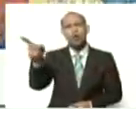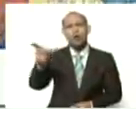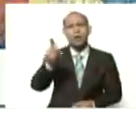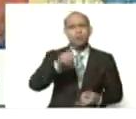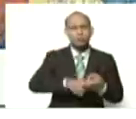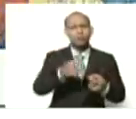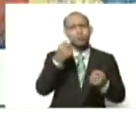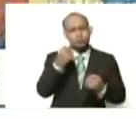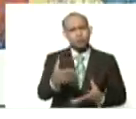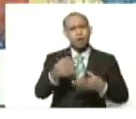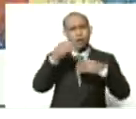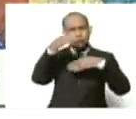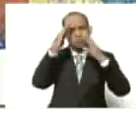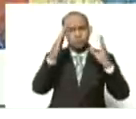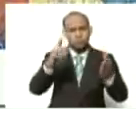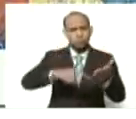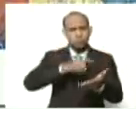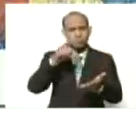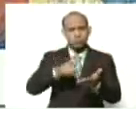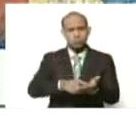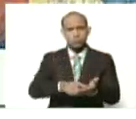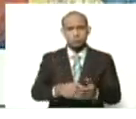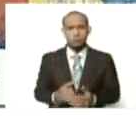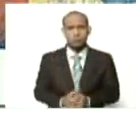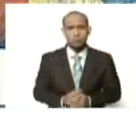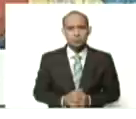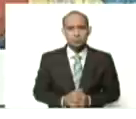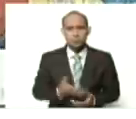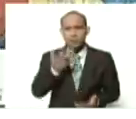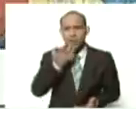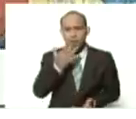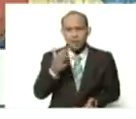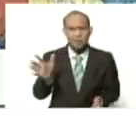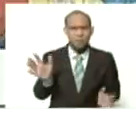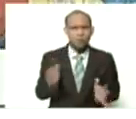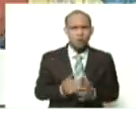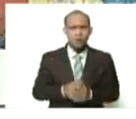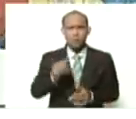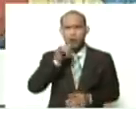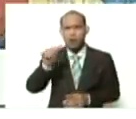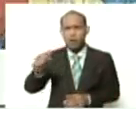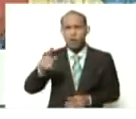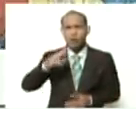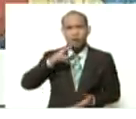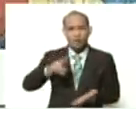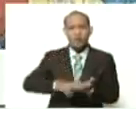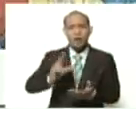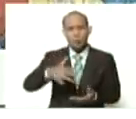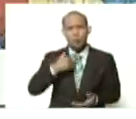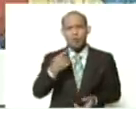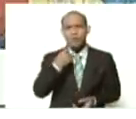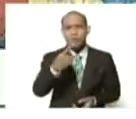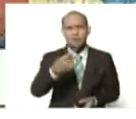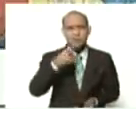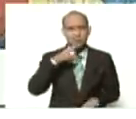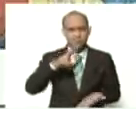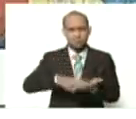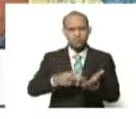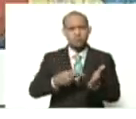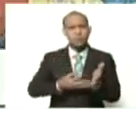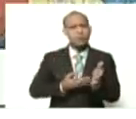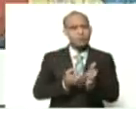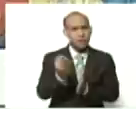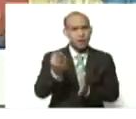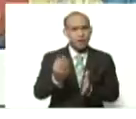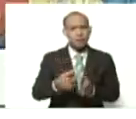tratadas. A mí me gusta sacar esto. Si fuera la denuncia cierta, también lo diría. Pero mosca,